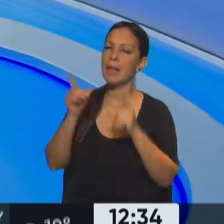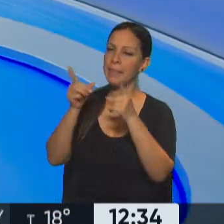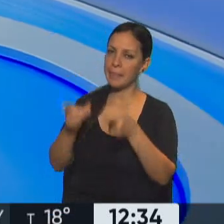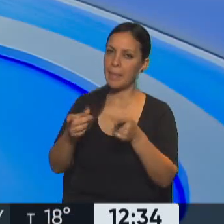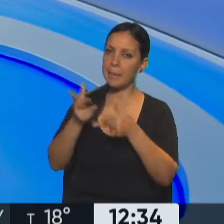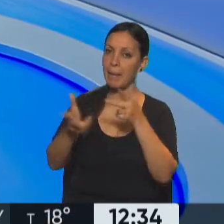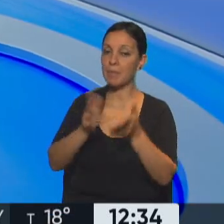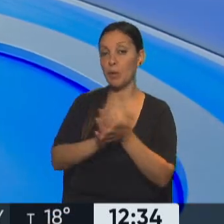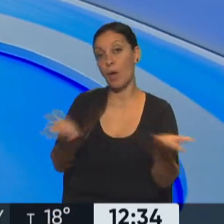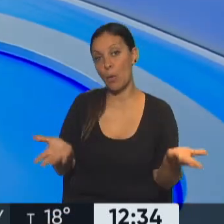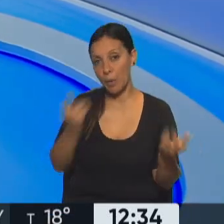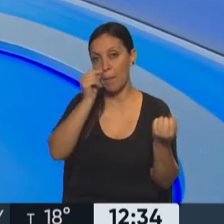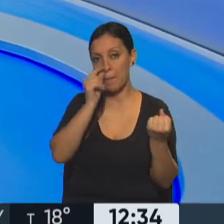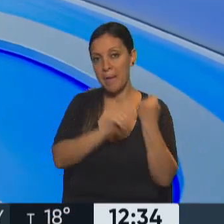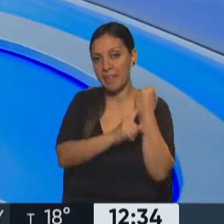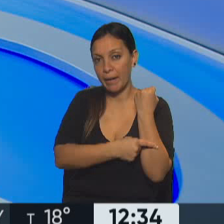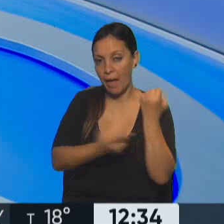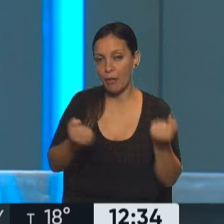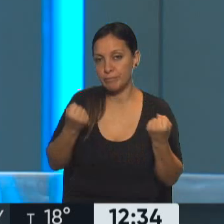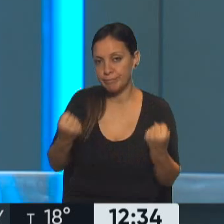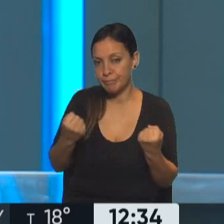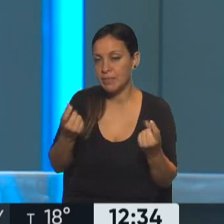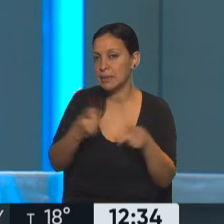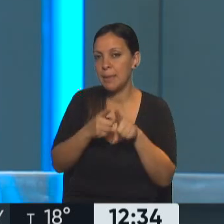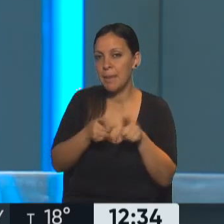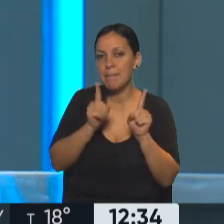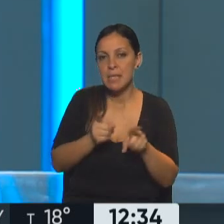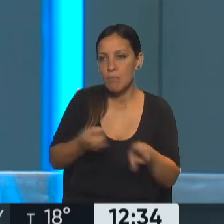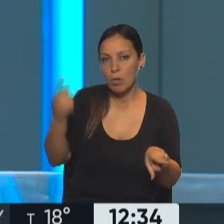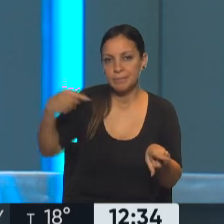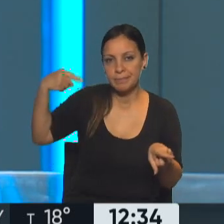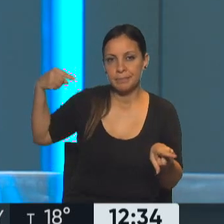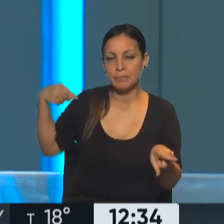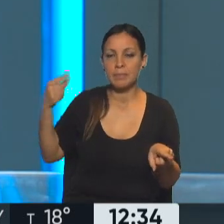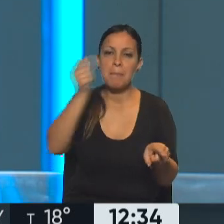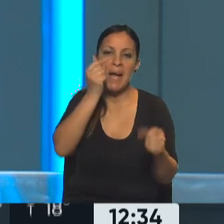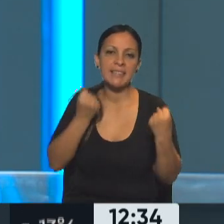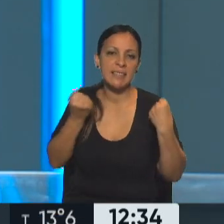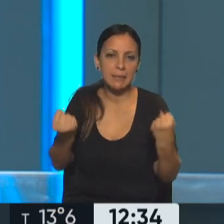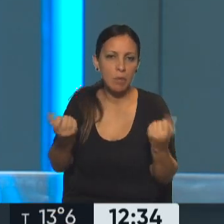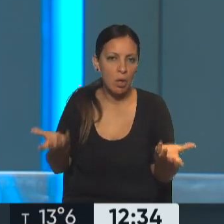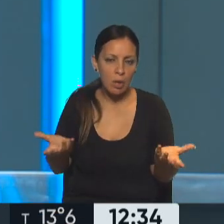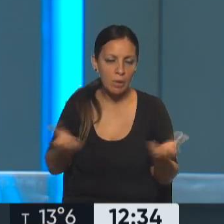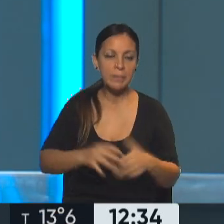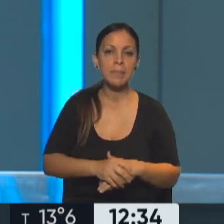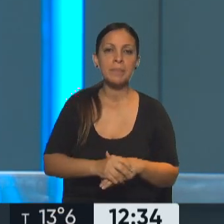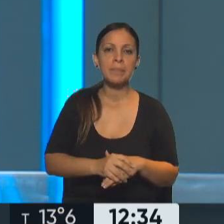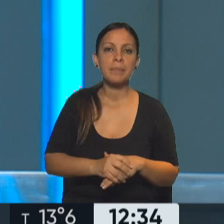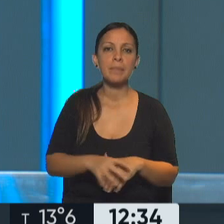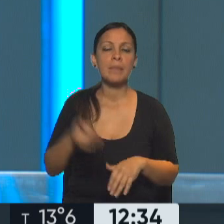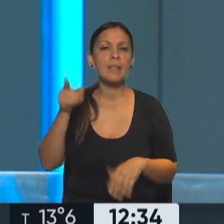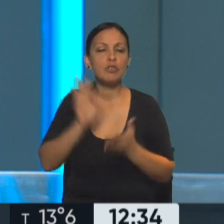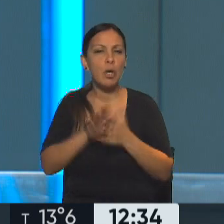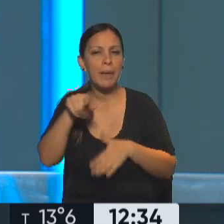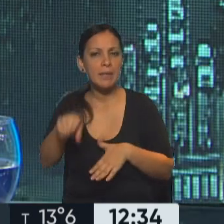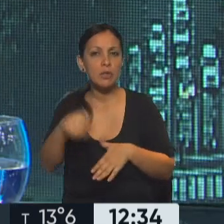el patriarcado, porque al fin y al cabo volvemos al mismo punto, ¿no? Al machismo y a esto que ya está tan instalado. A propósito de esto,